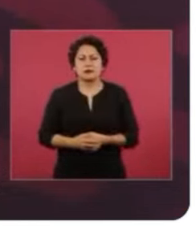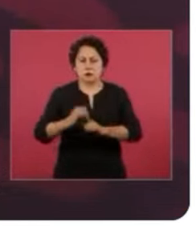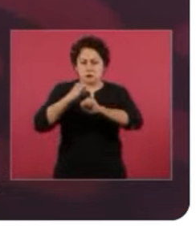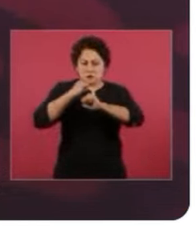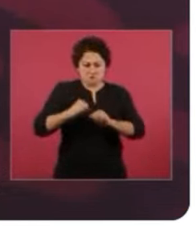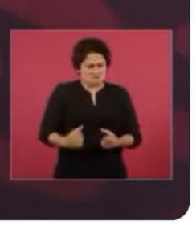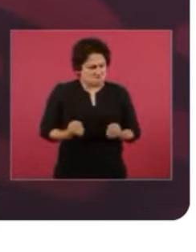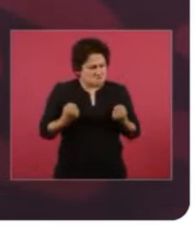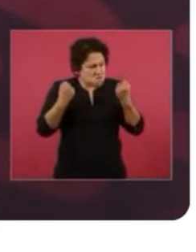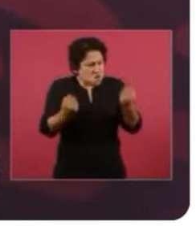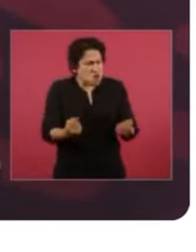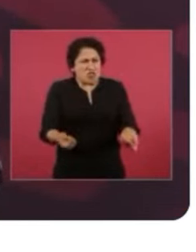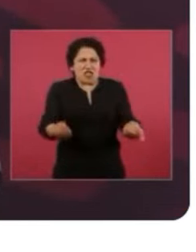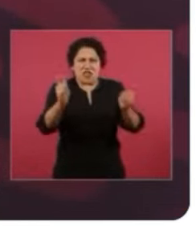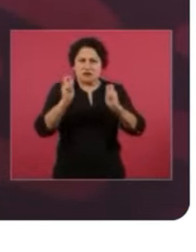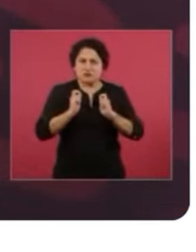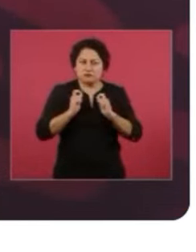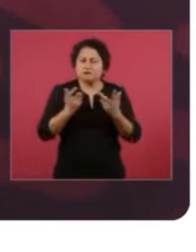para